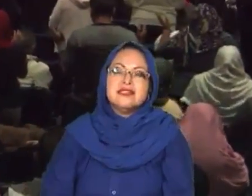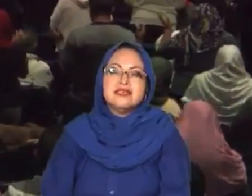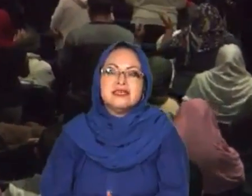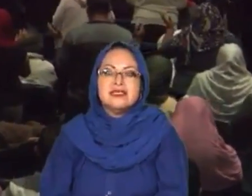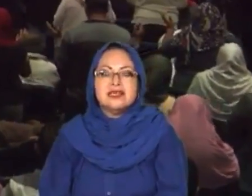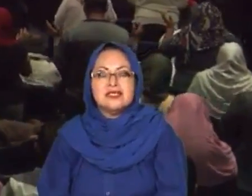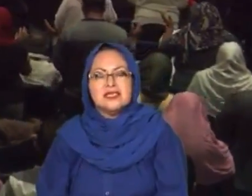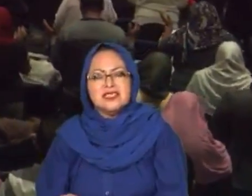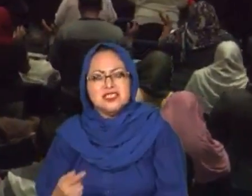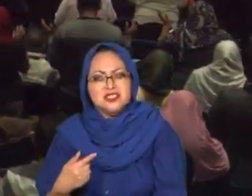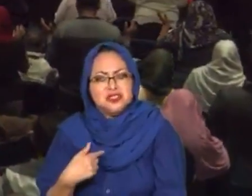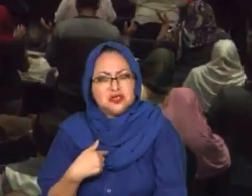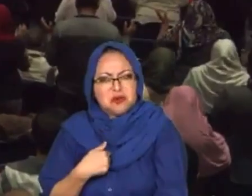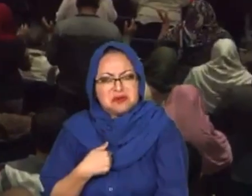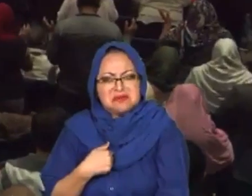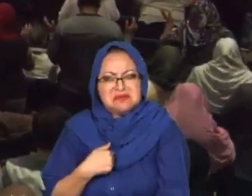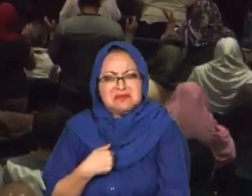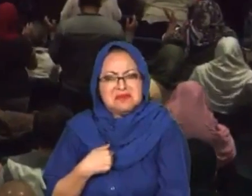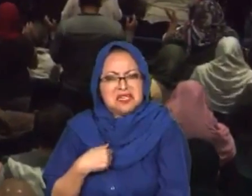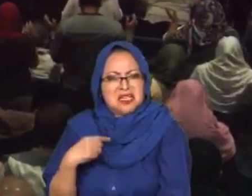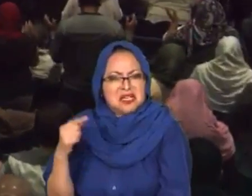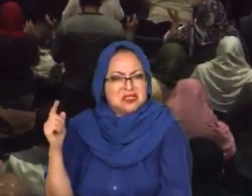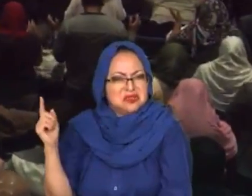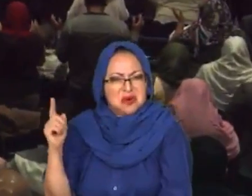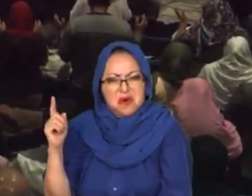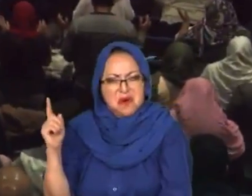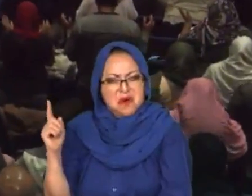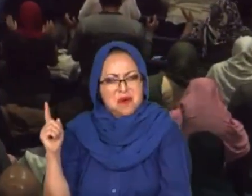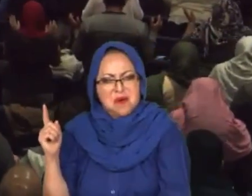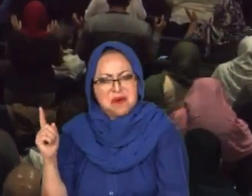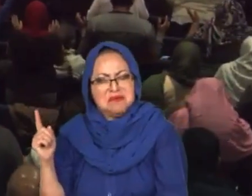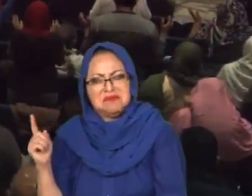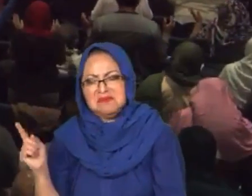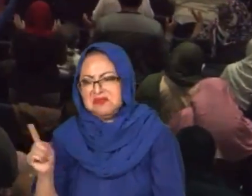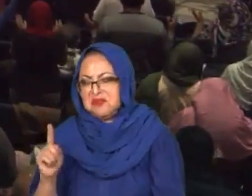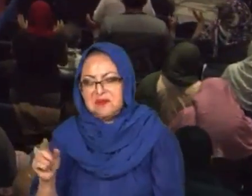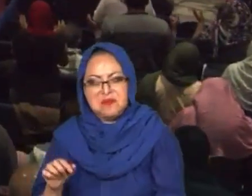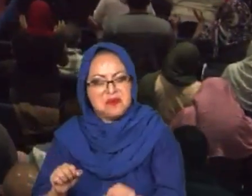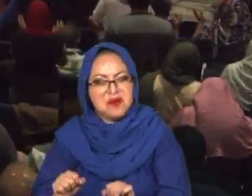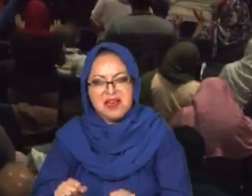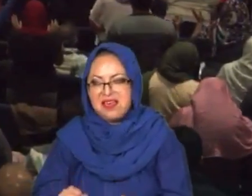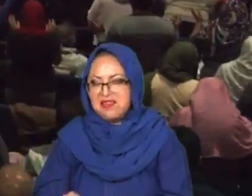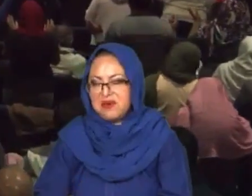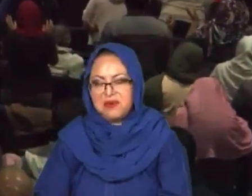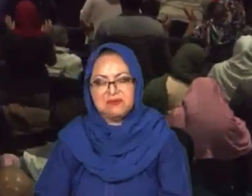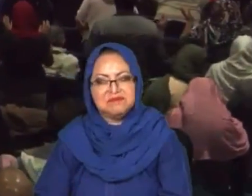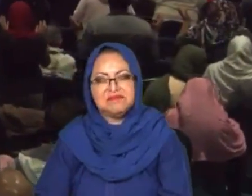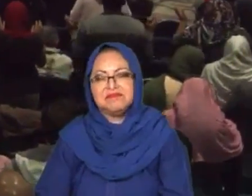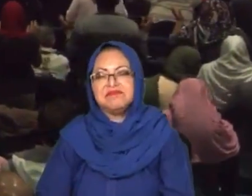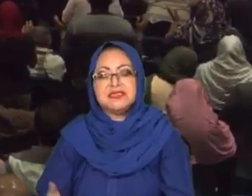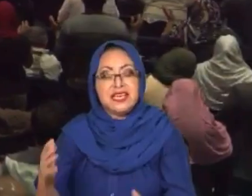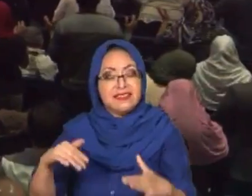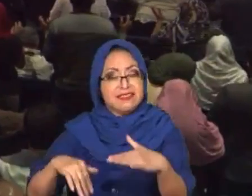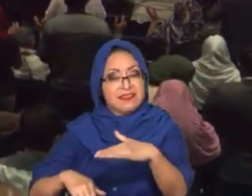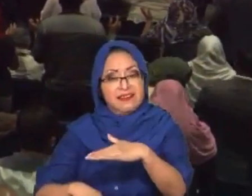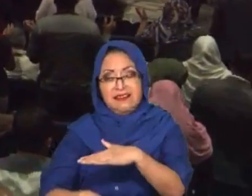Yo sé que por mis propias fuerzas yo no puedo